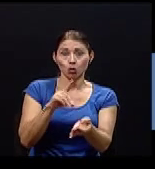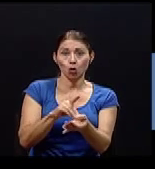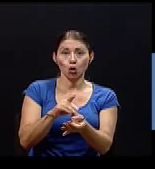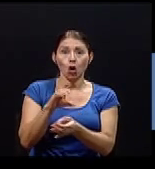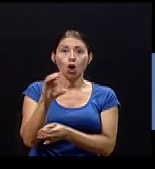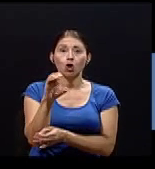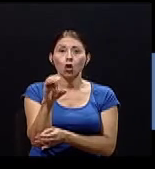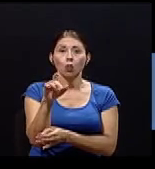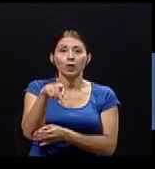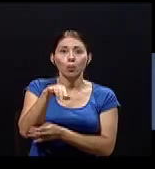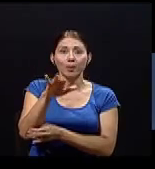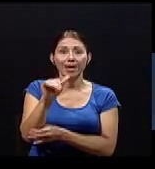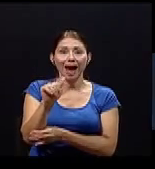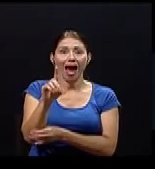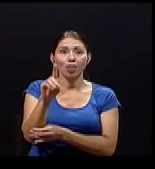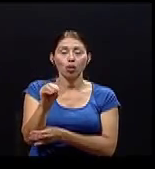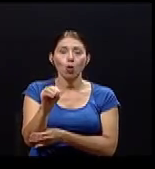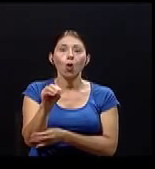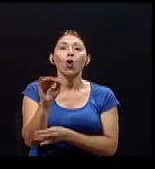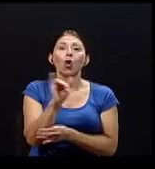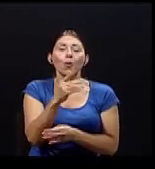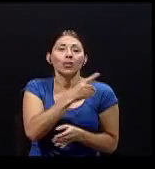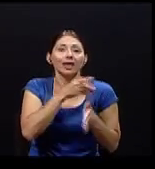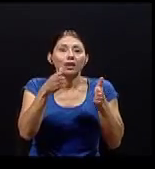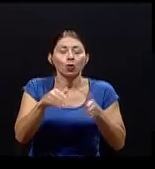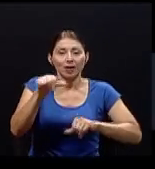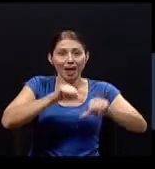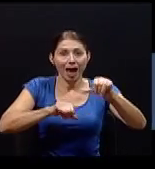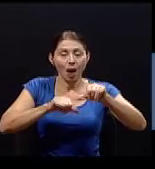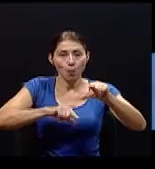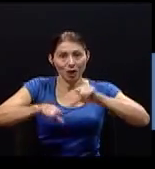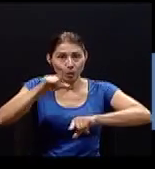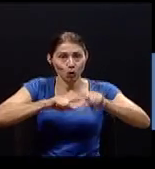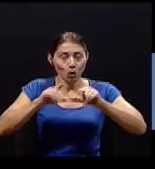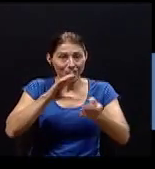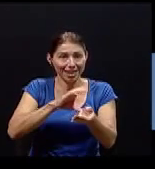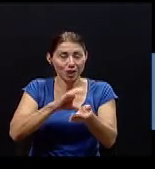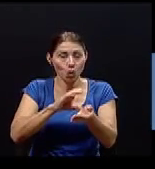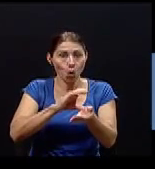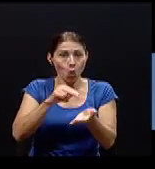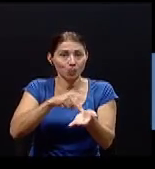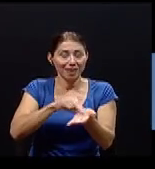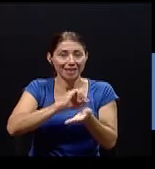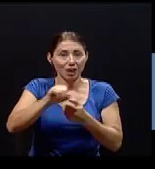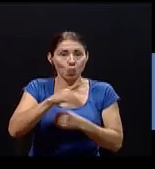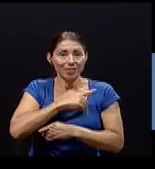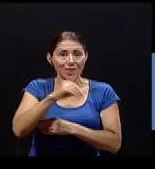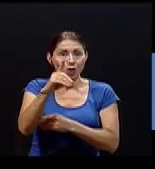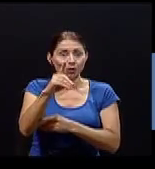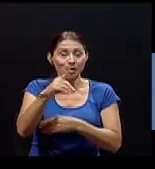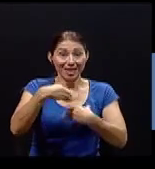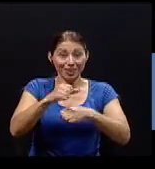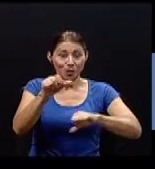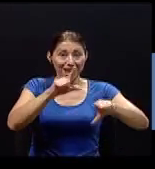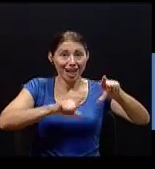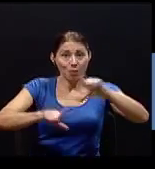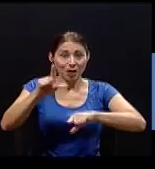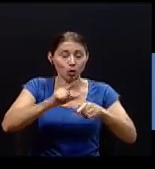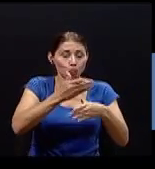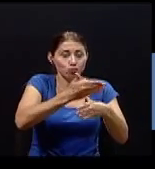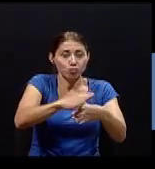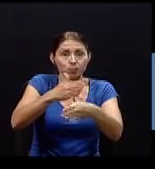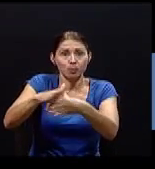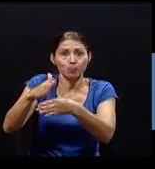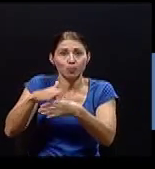Twight, como director del laboratorio clínico del Hospital San Juan de Dios, reorganizó en especialidades ese laboratorio, y esto ayudó